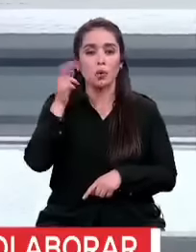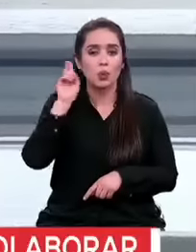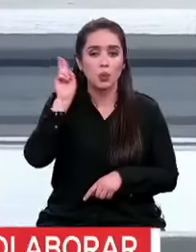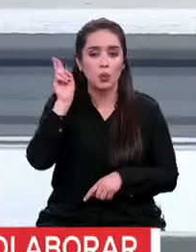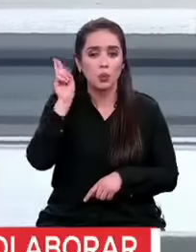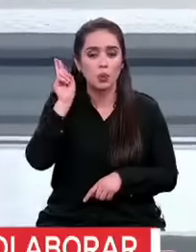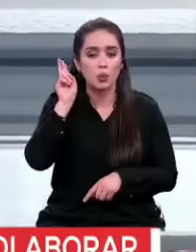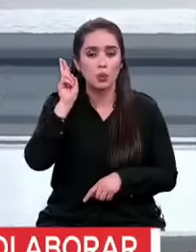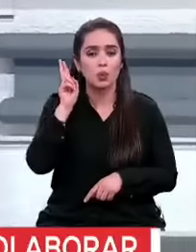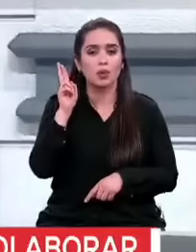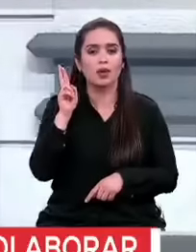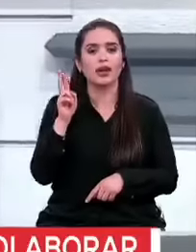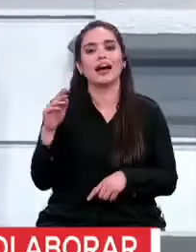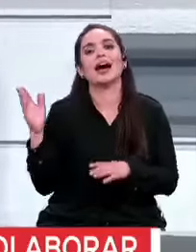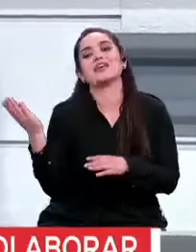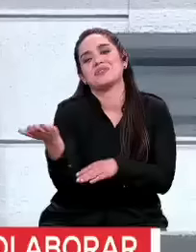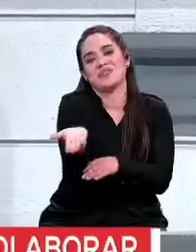¡Ay,